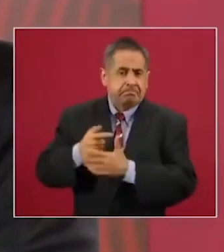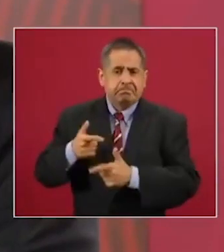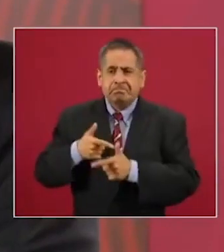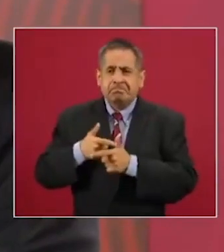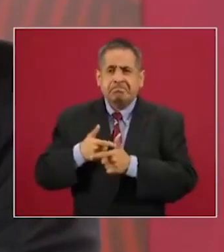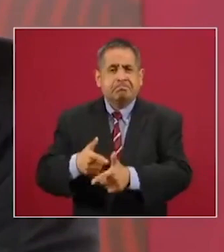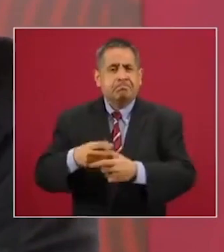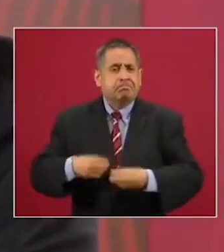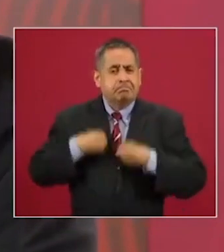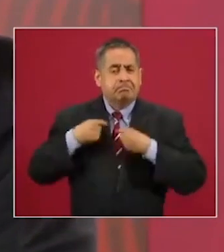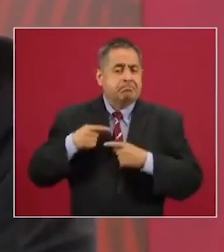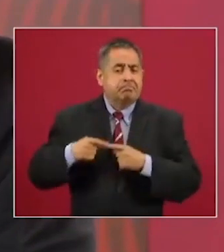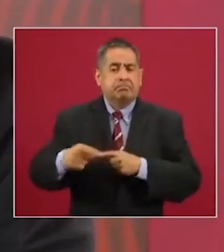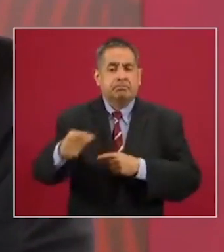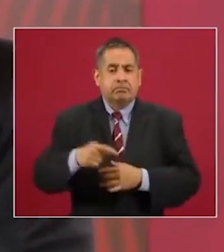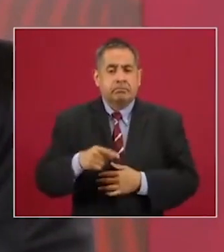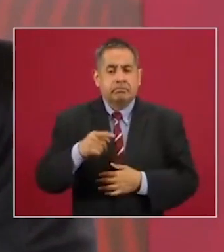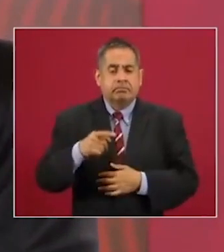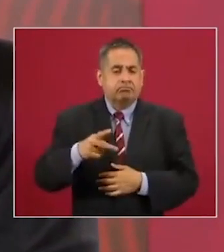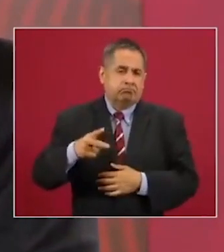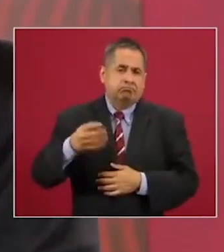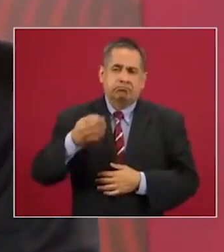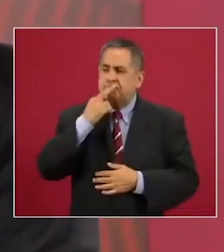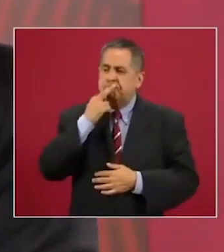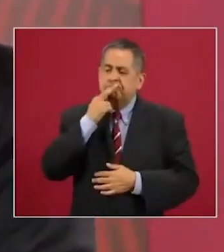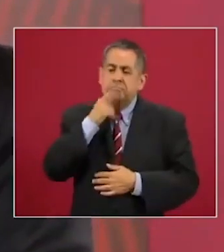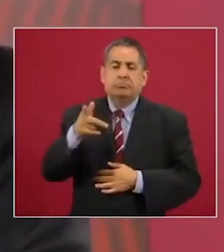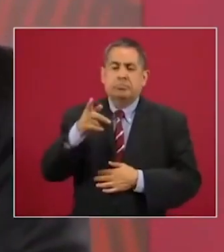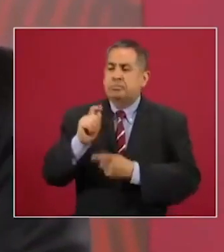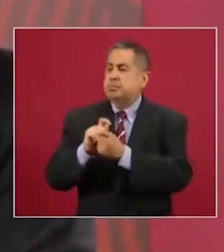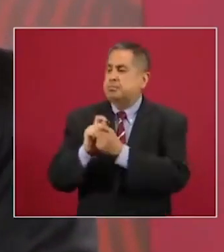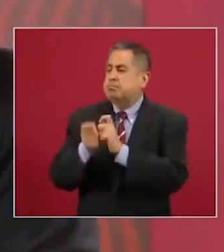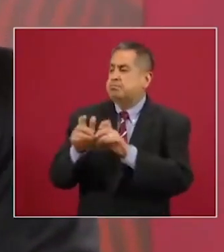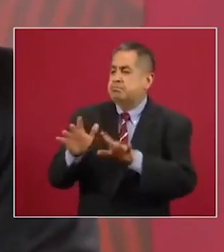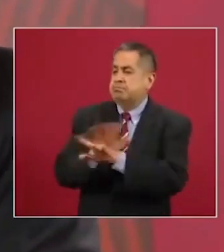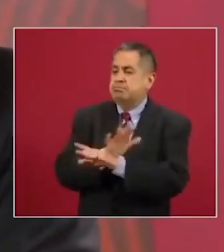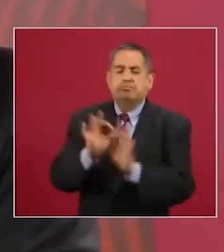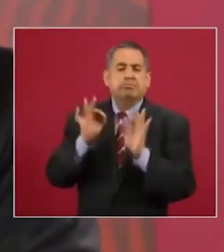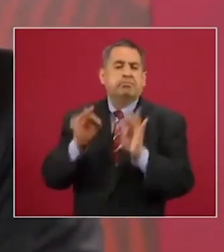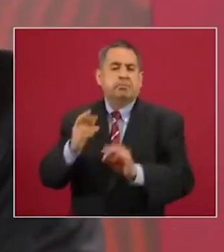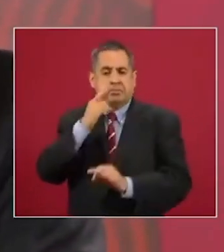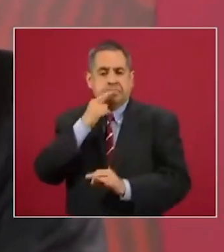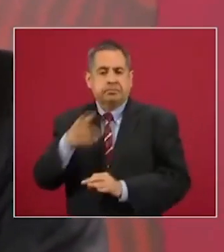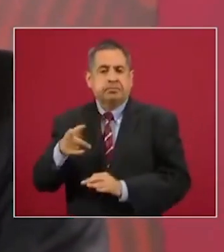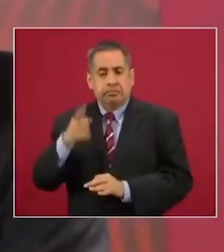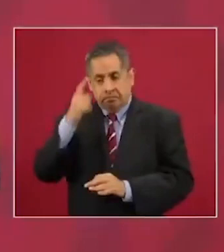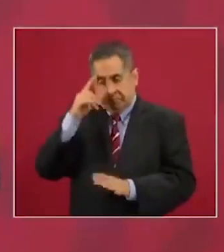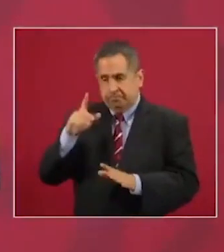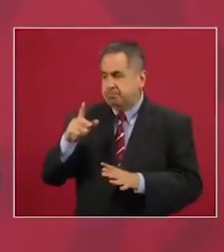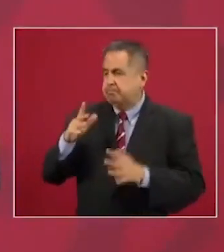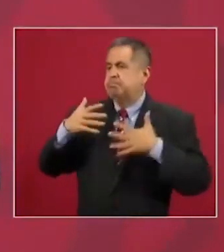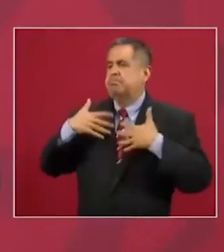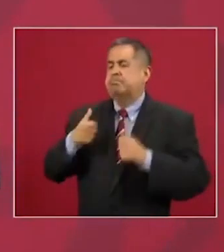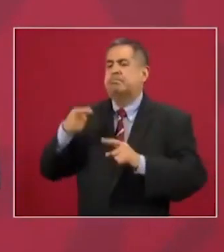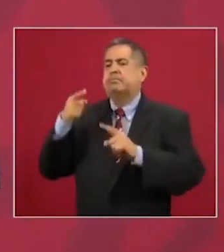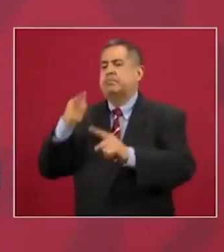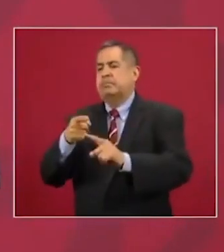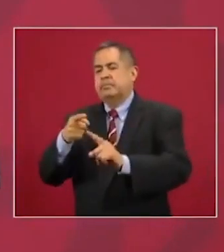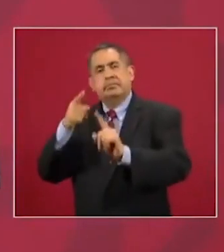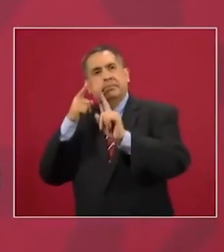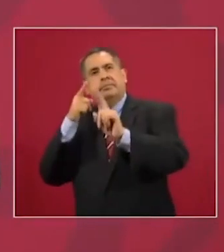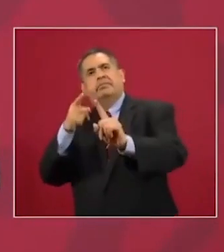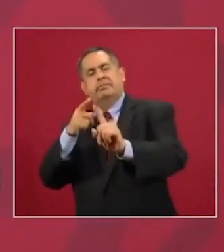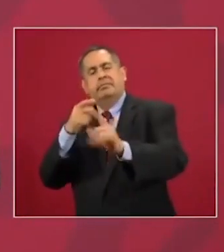señaló que esta empresa está exigiendo el pago que resta pero anunció que se interpondrán denuncias